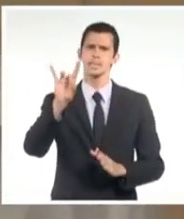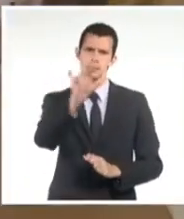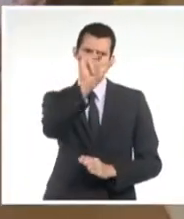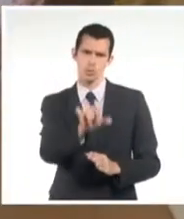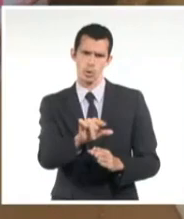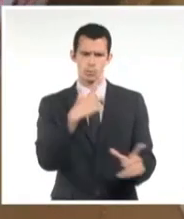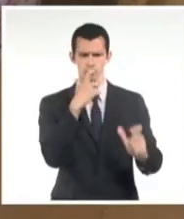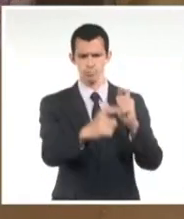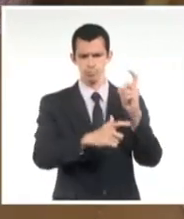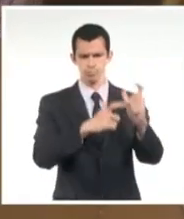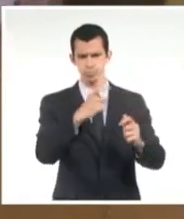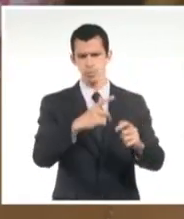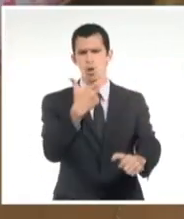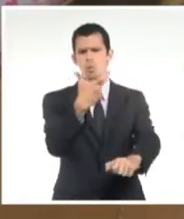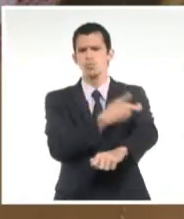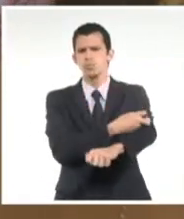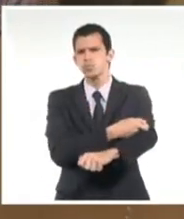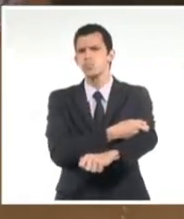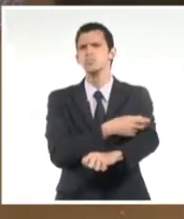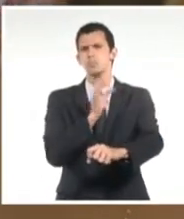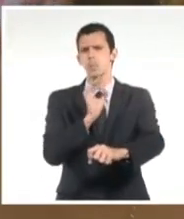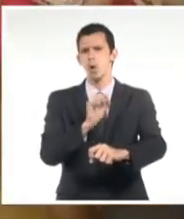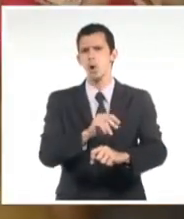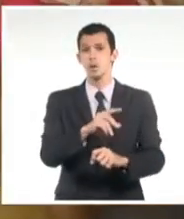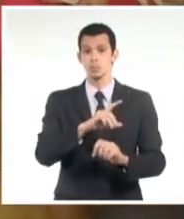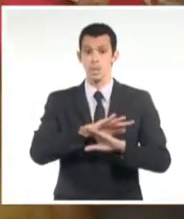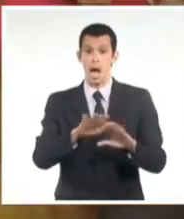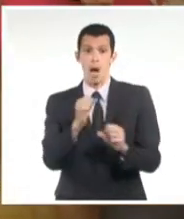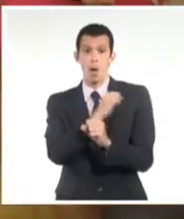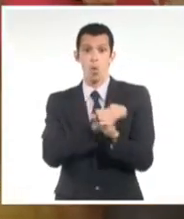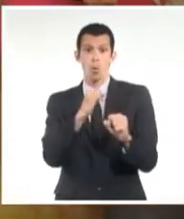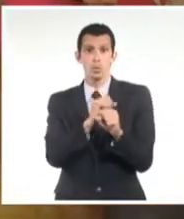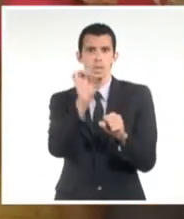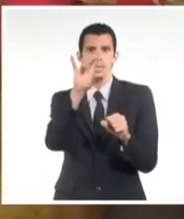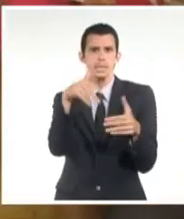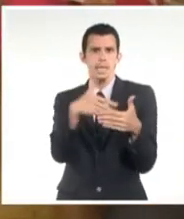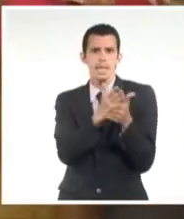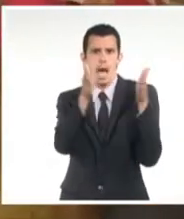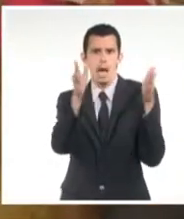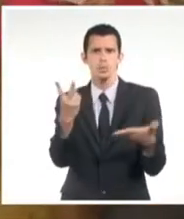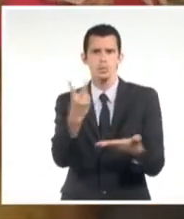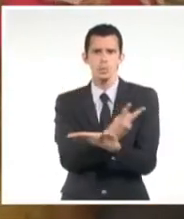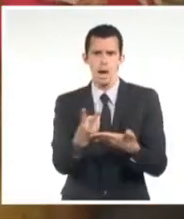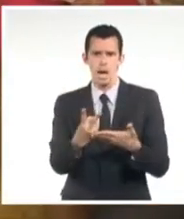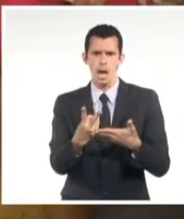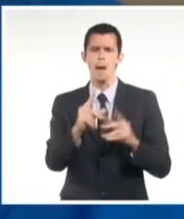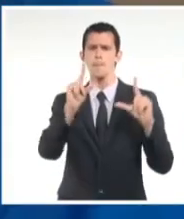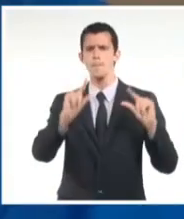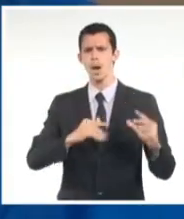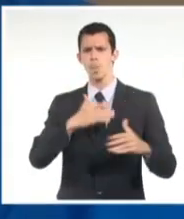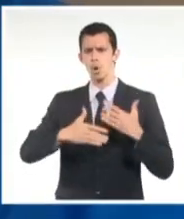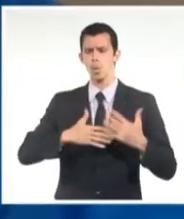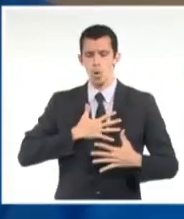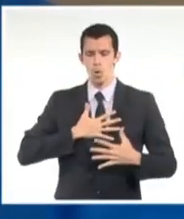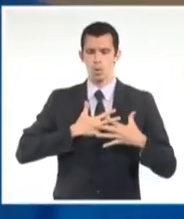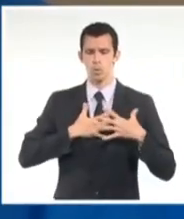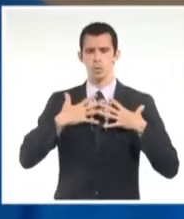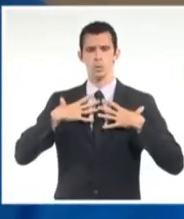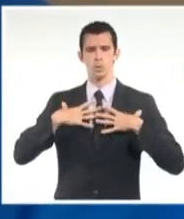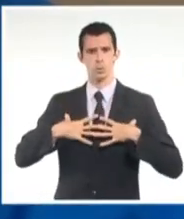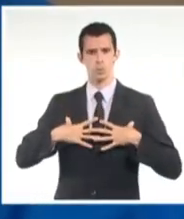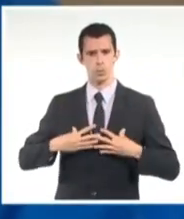de ellos tuvieron a los 15 días reducción total de los síntomas respiratorios. Se demostraba así la eficacia de